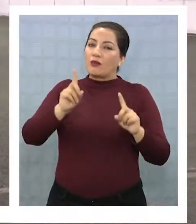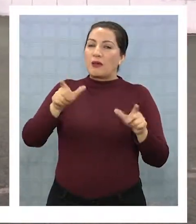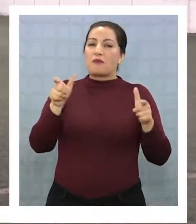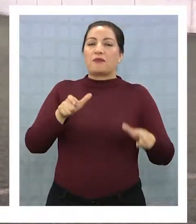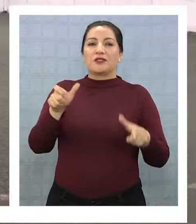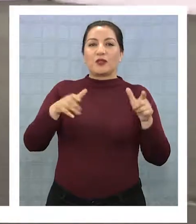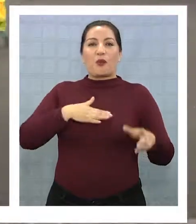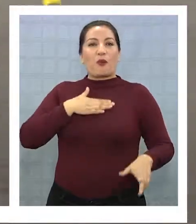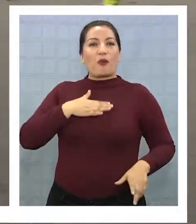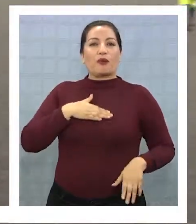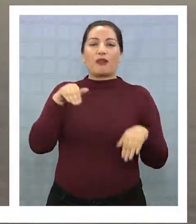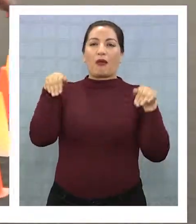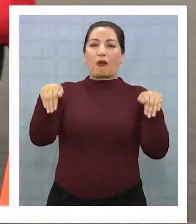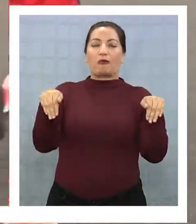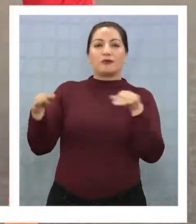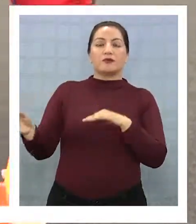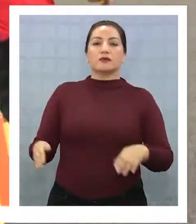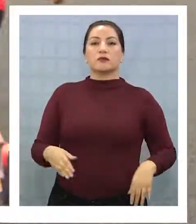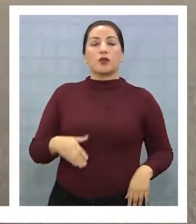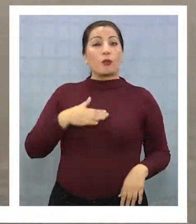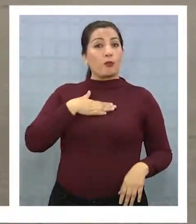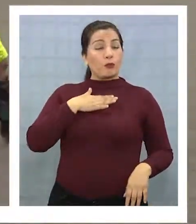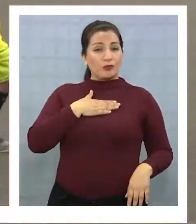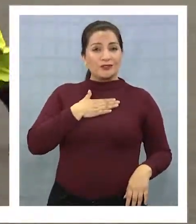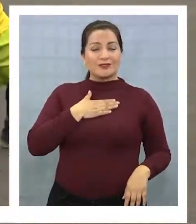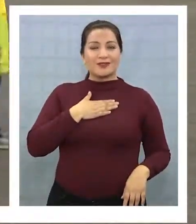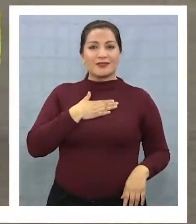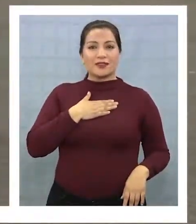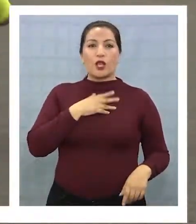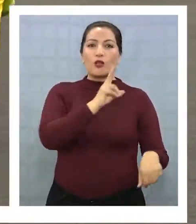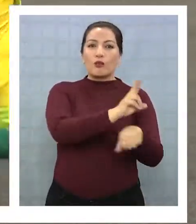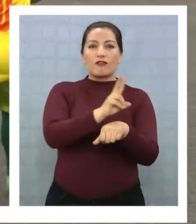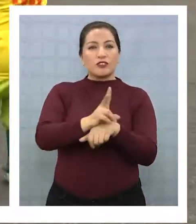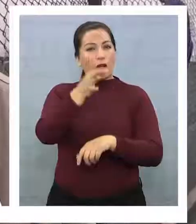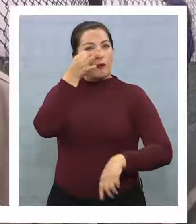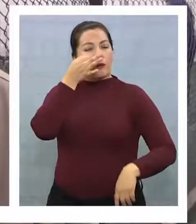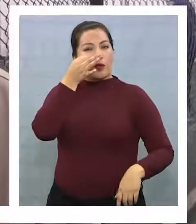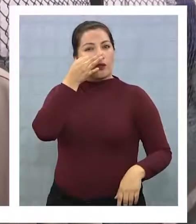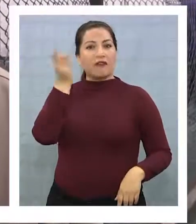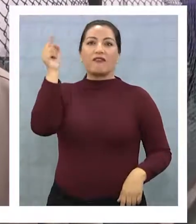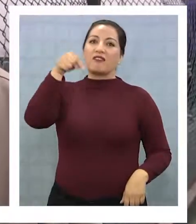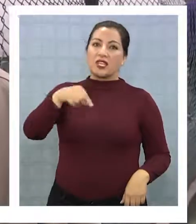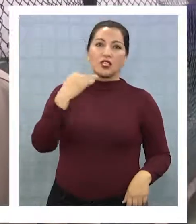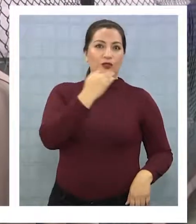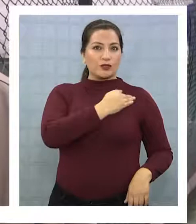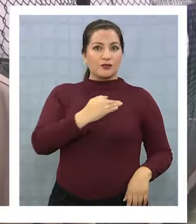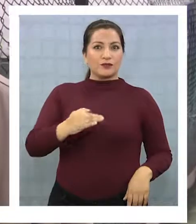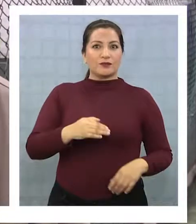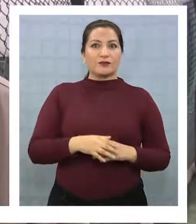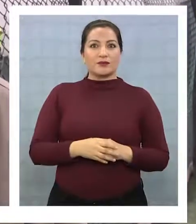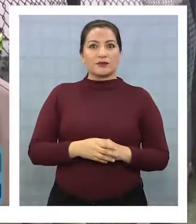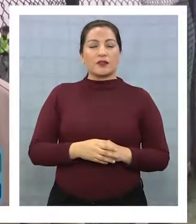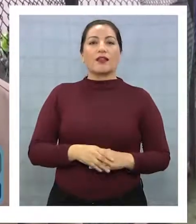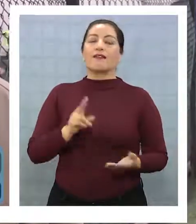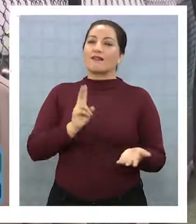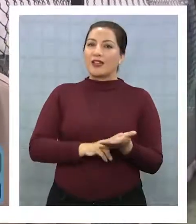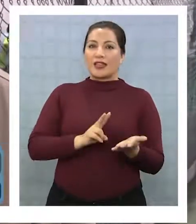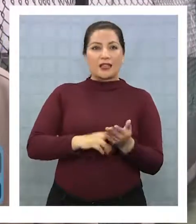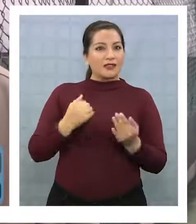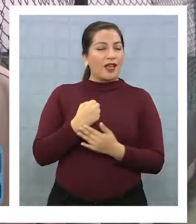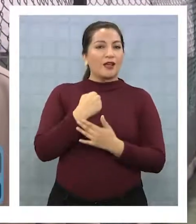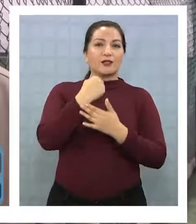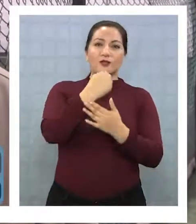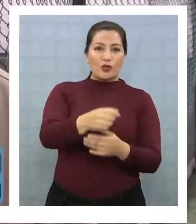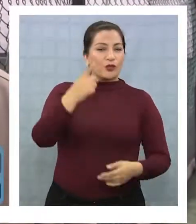sedentarismo y la comodidad. Me parece muy provechosa. Veo los profesores que tienen mucho cariño por los niños y